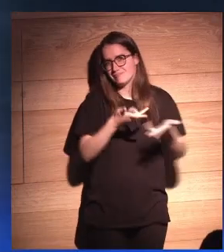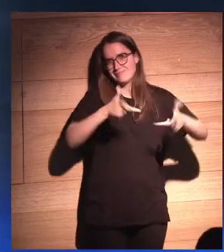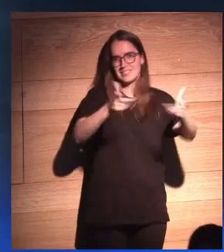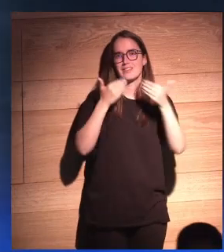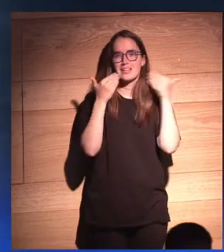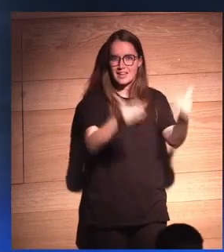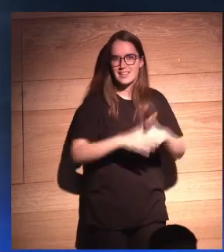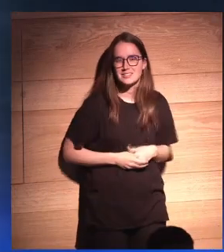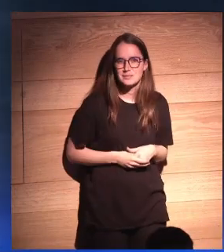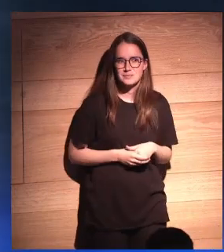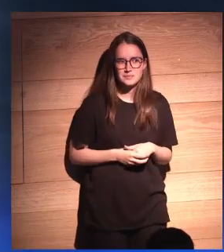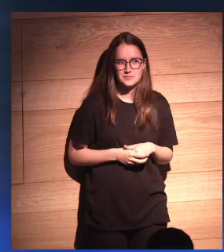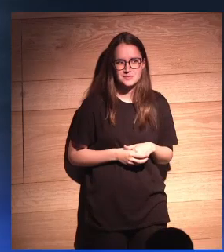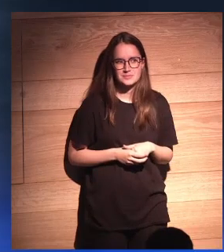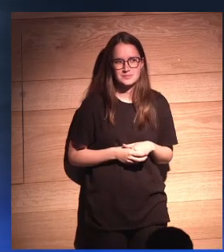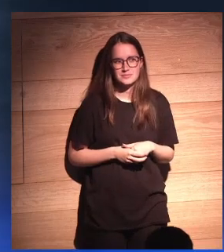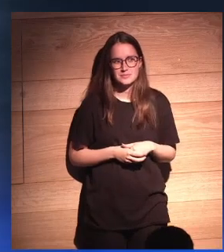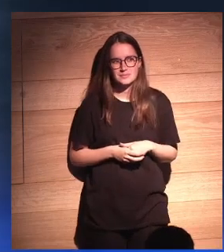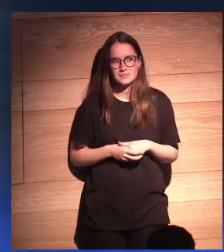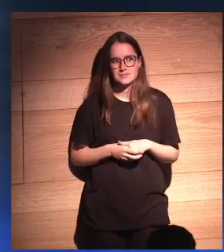Vale, gracias. Perfecto. Te confío.